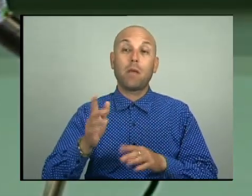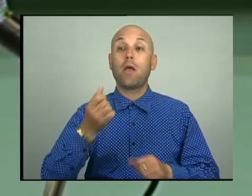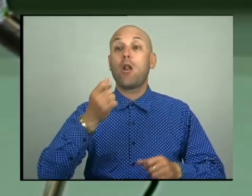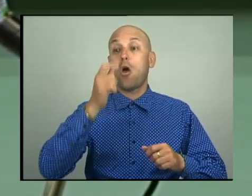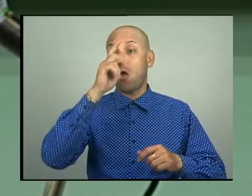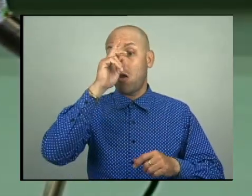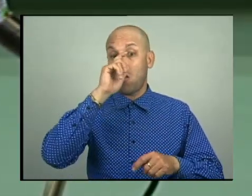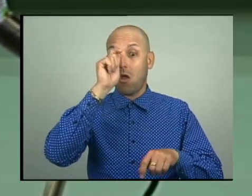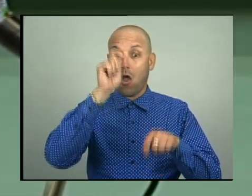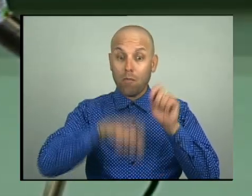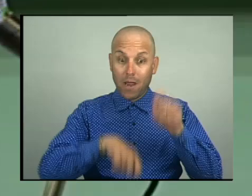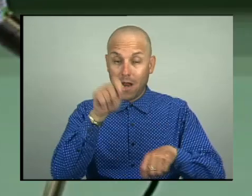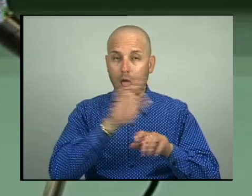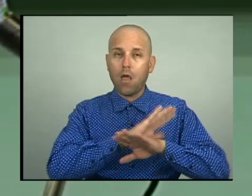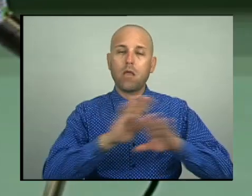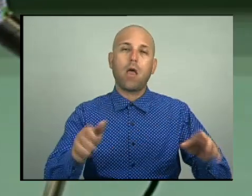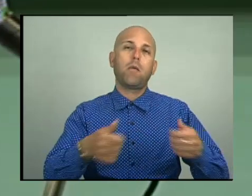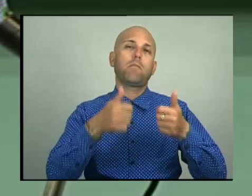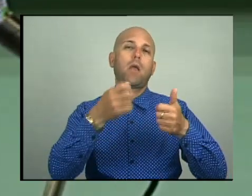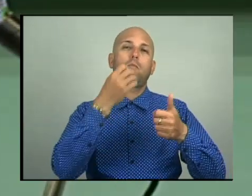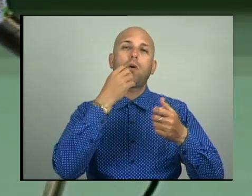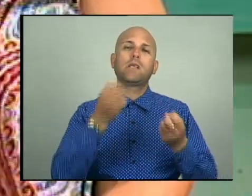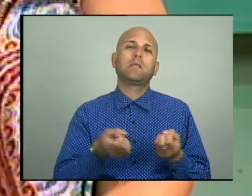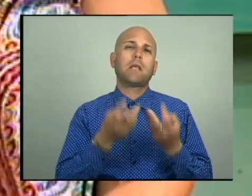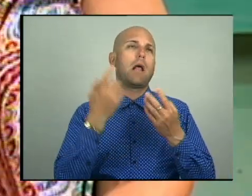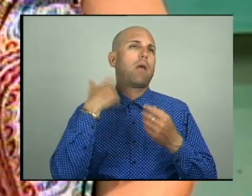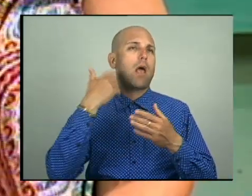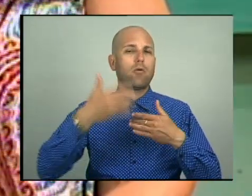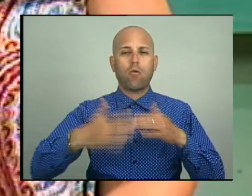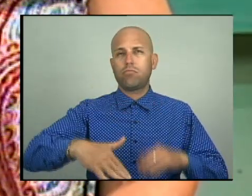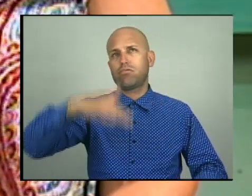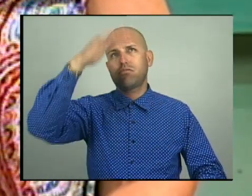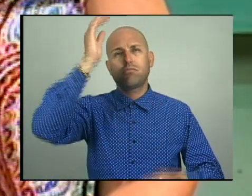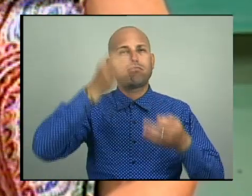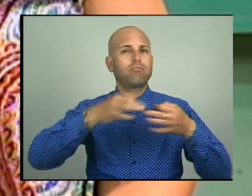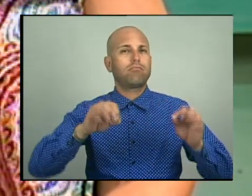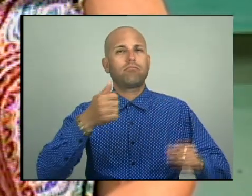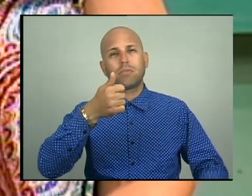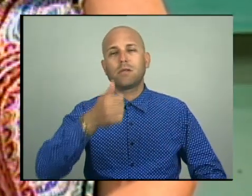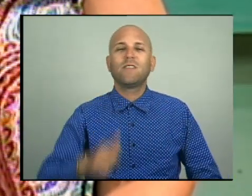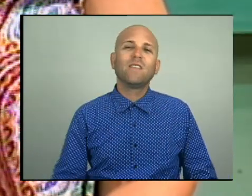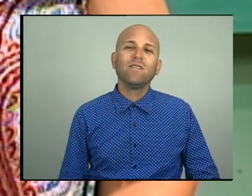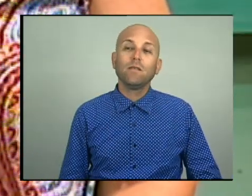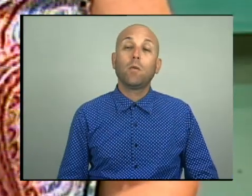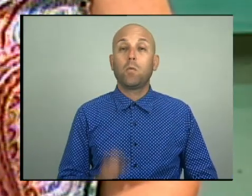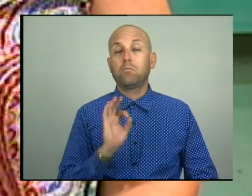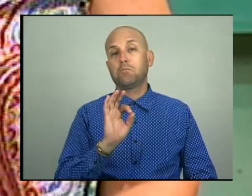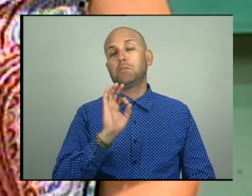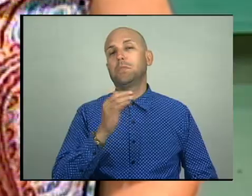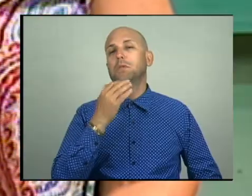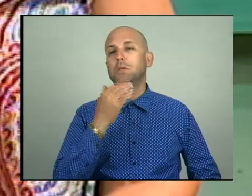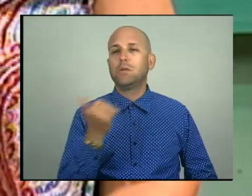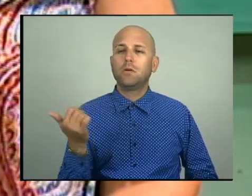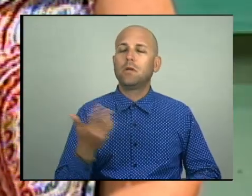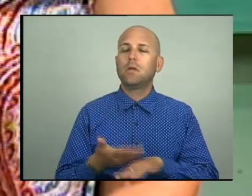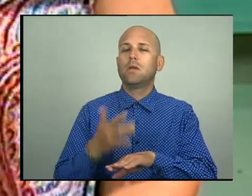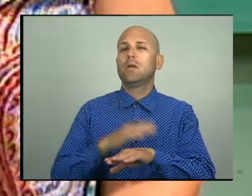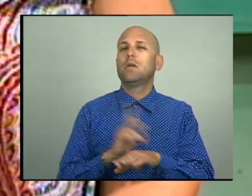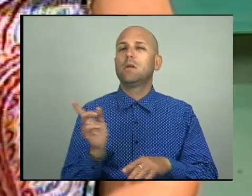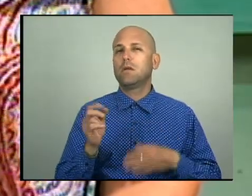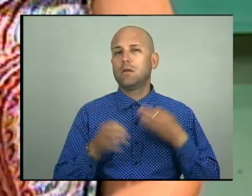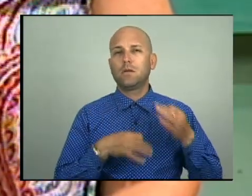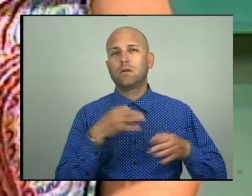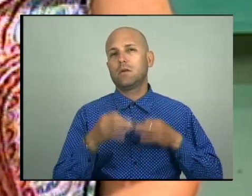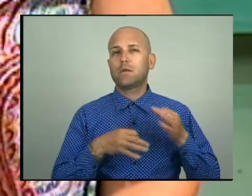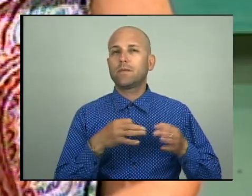pronóstico y tienen mejor... Sí, de eso vamos a hablar un poquito más adelante, porque hemos estado conversando y de algún modo usted ha